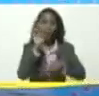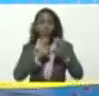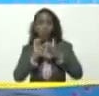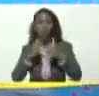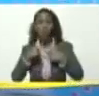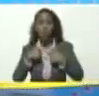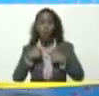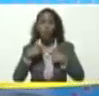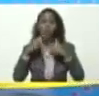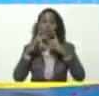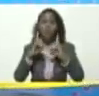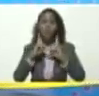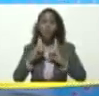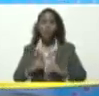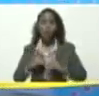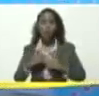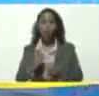decidí